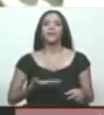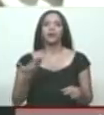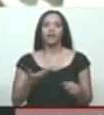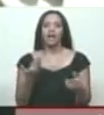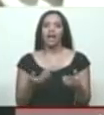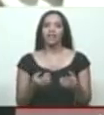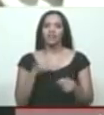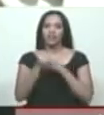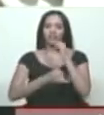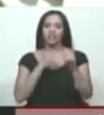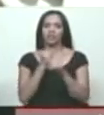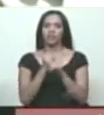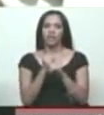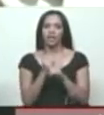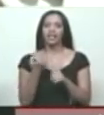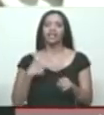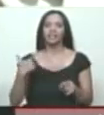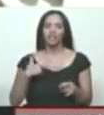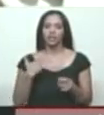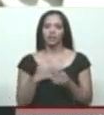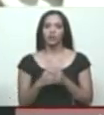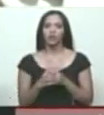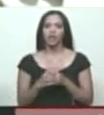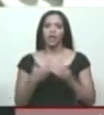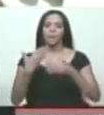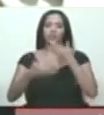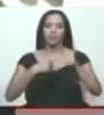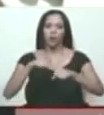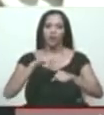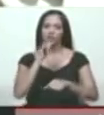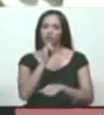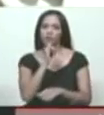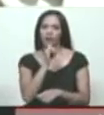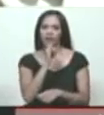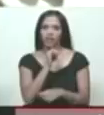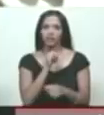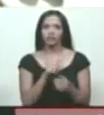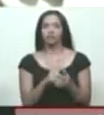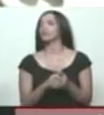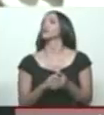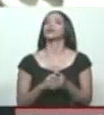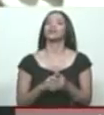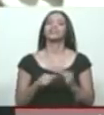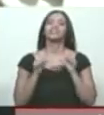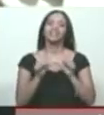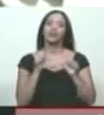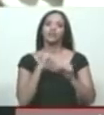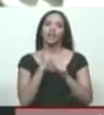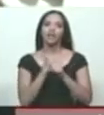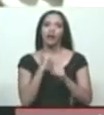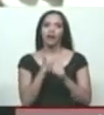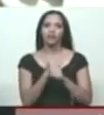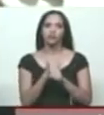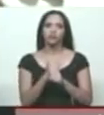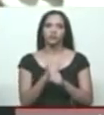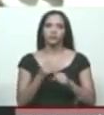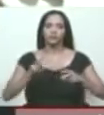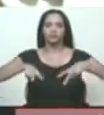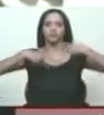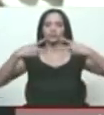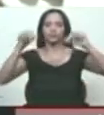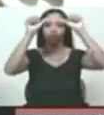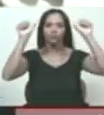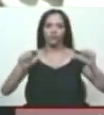nivel internacional he tenido. Las próximas horas informaré. Sigo trabajando en el nuevo esquema del